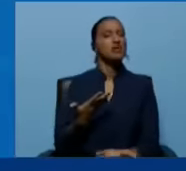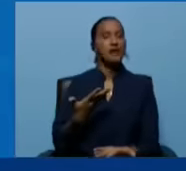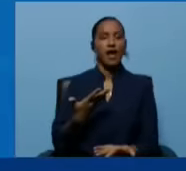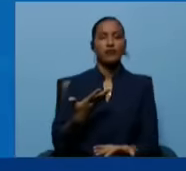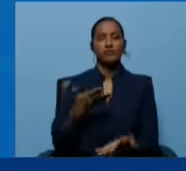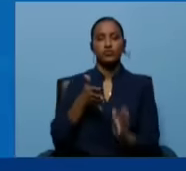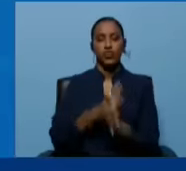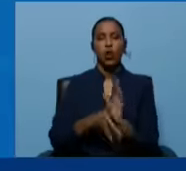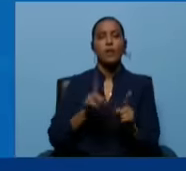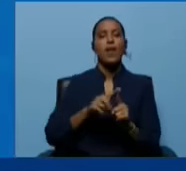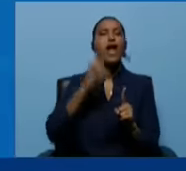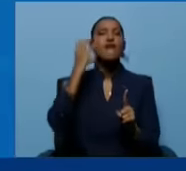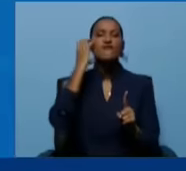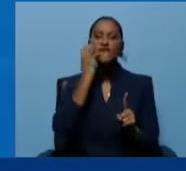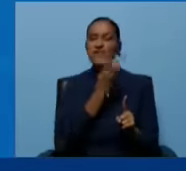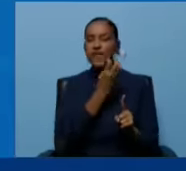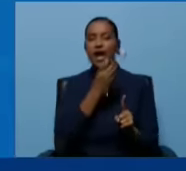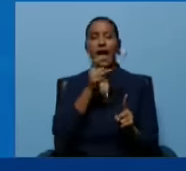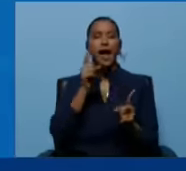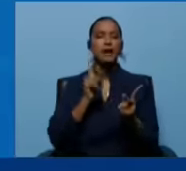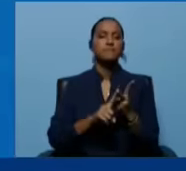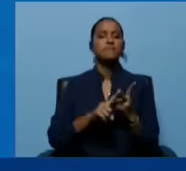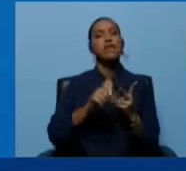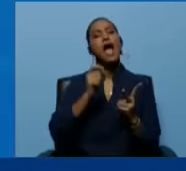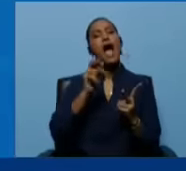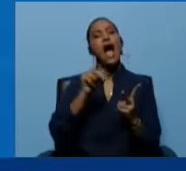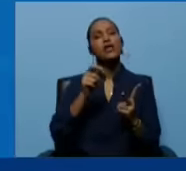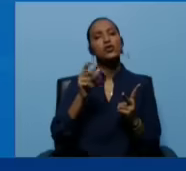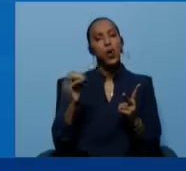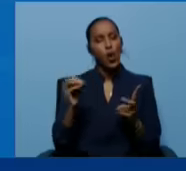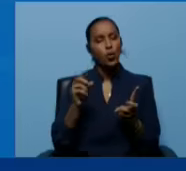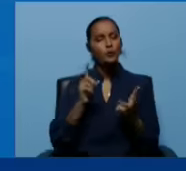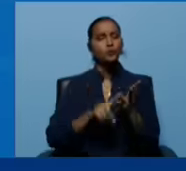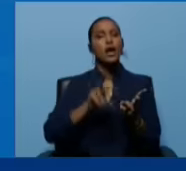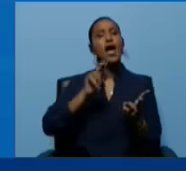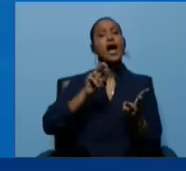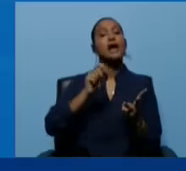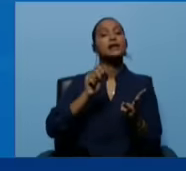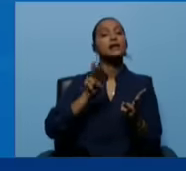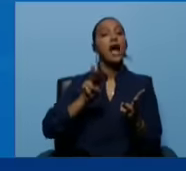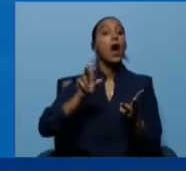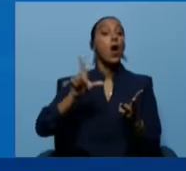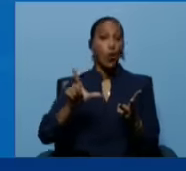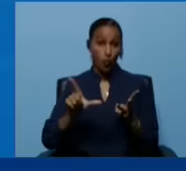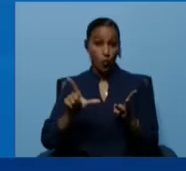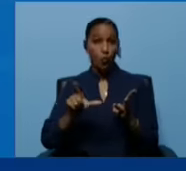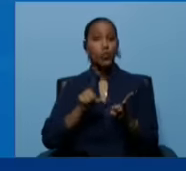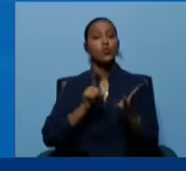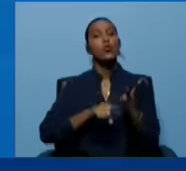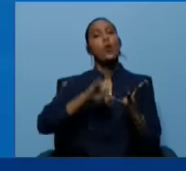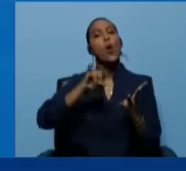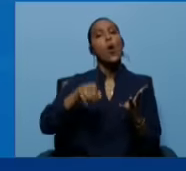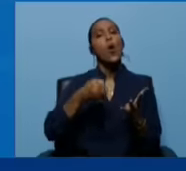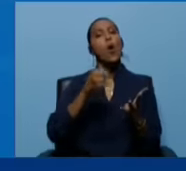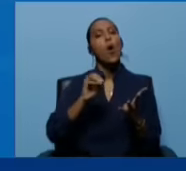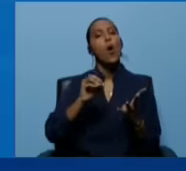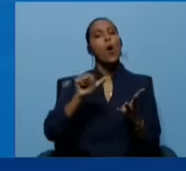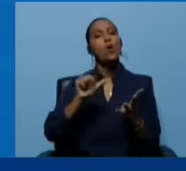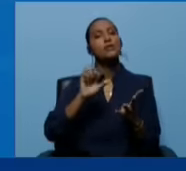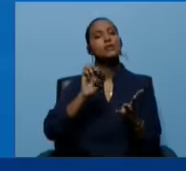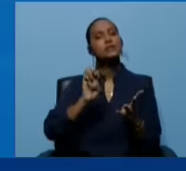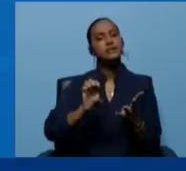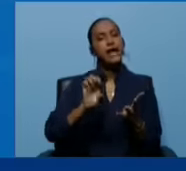de Fidel, de Raúl, la Cuba del gran apóstol José Martí, que vivió entre nosotros